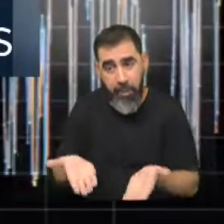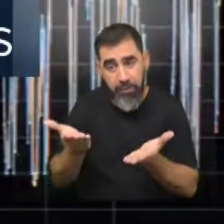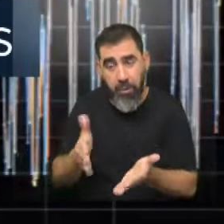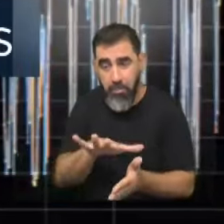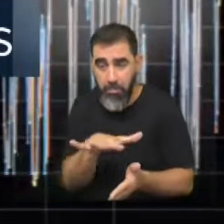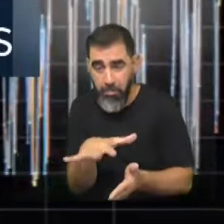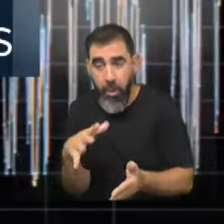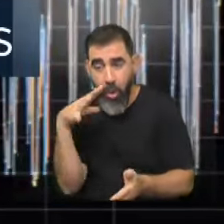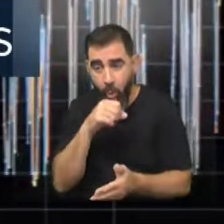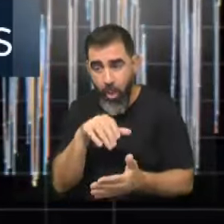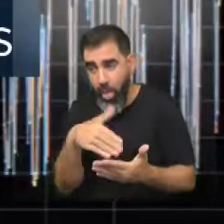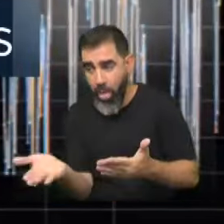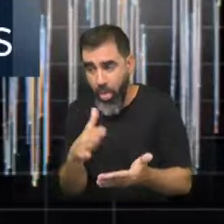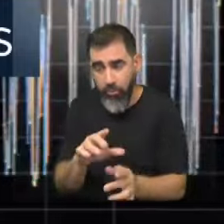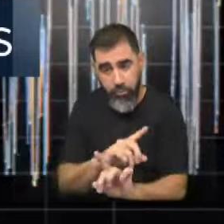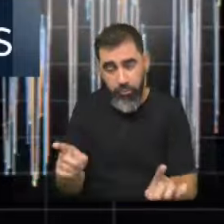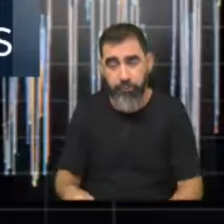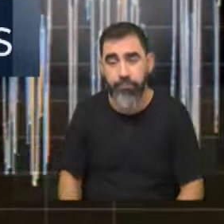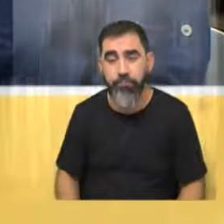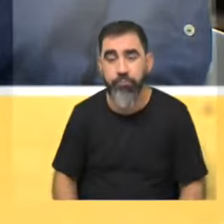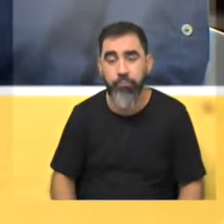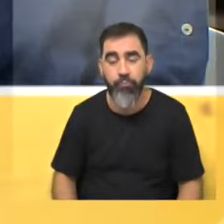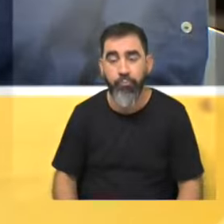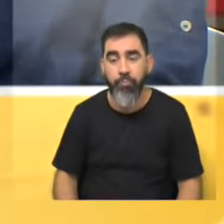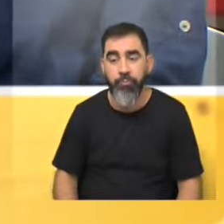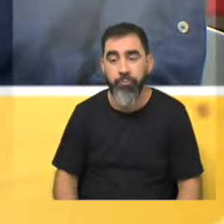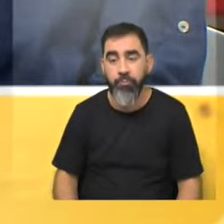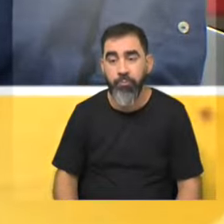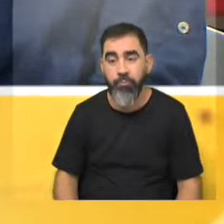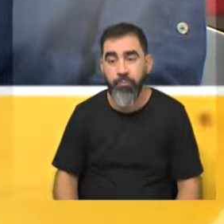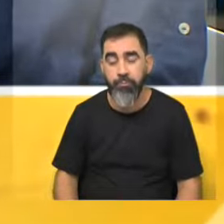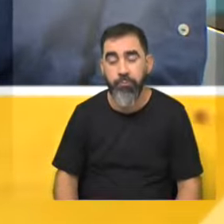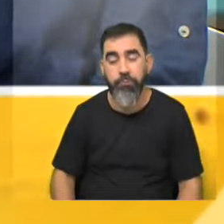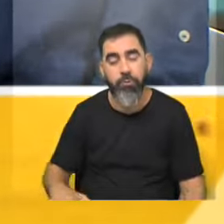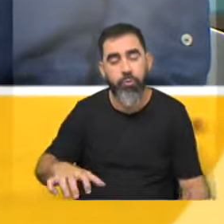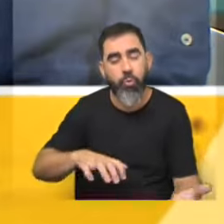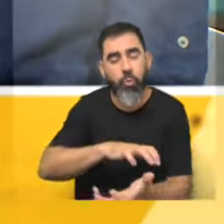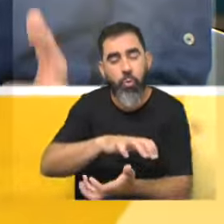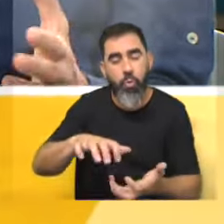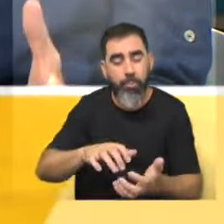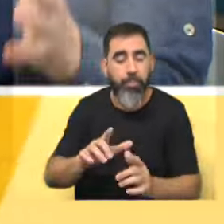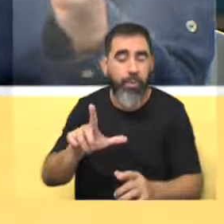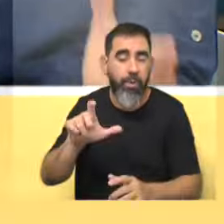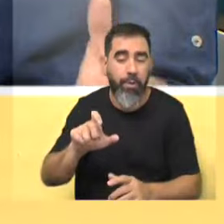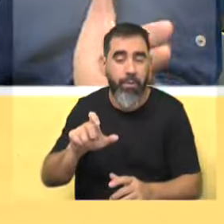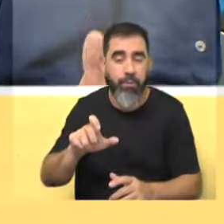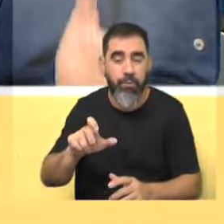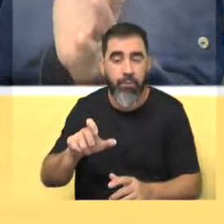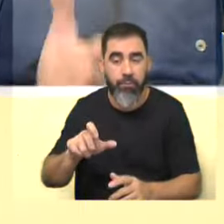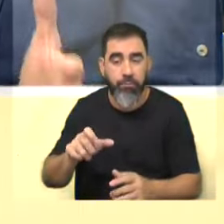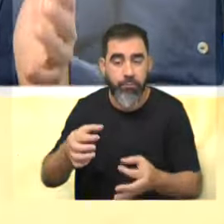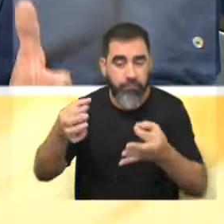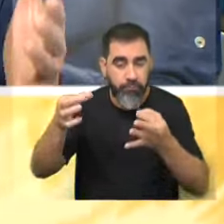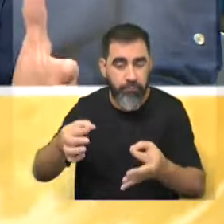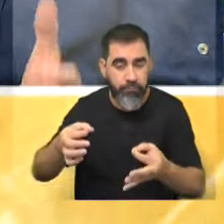arriba, no se cae. Sí. Y bueno, lo más complicado ahí, como todo, es la parte de sensar el ambiente y,